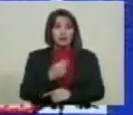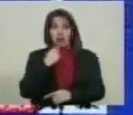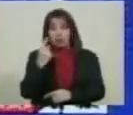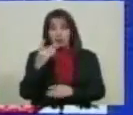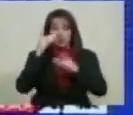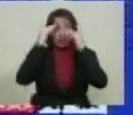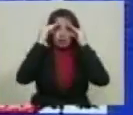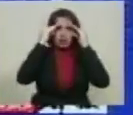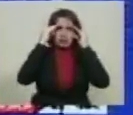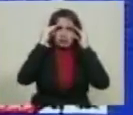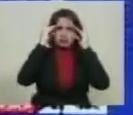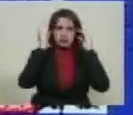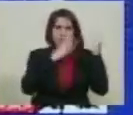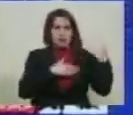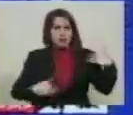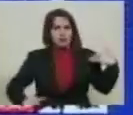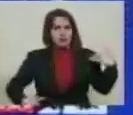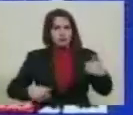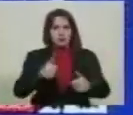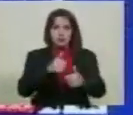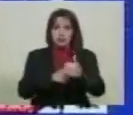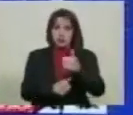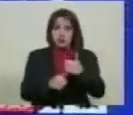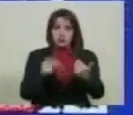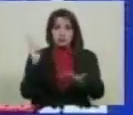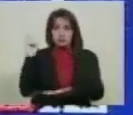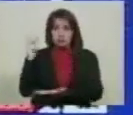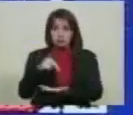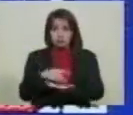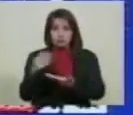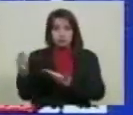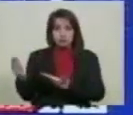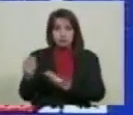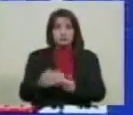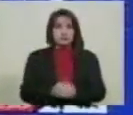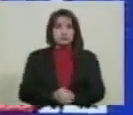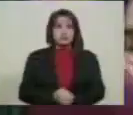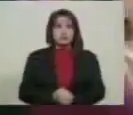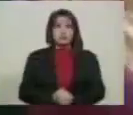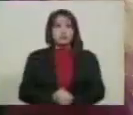Rodríguez, vicepresidenta ejecutiva de la República Bolivariana de Venezuela.